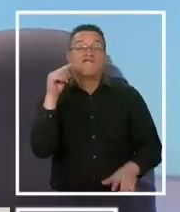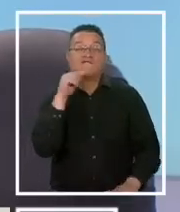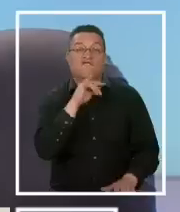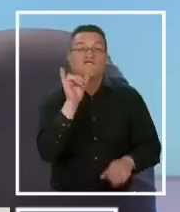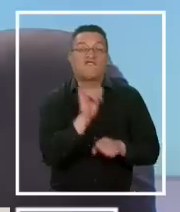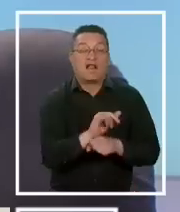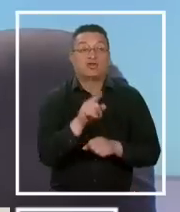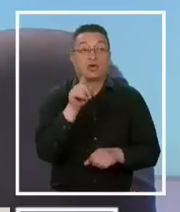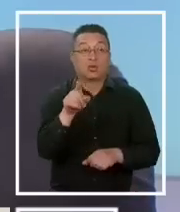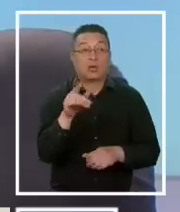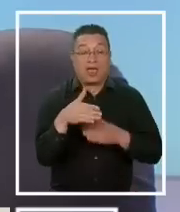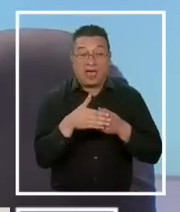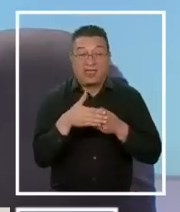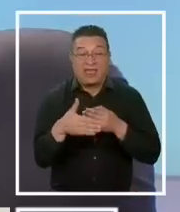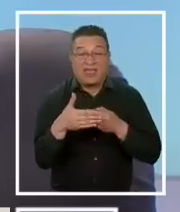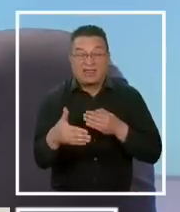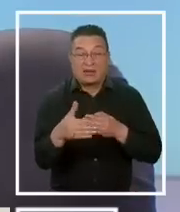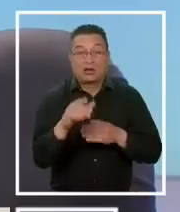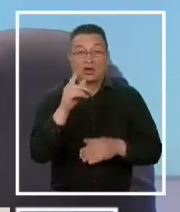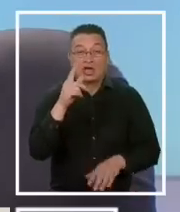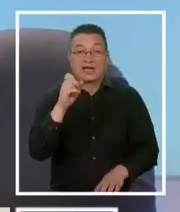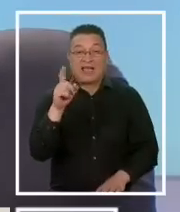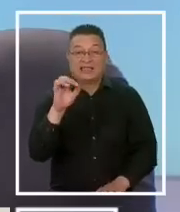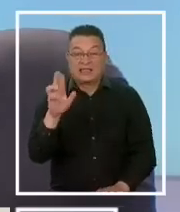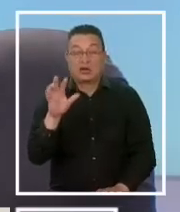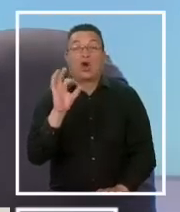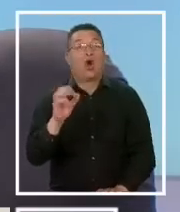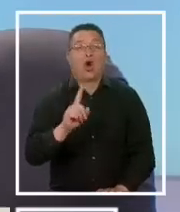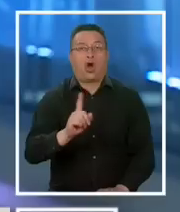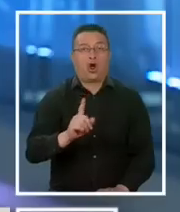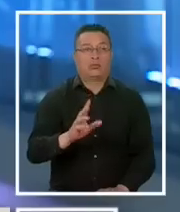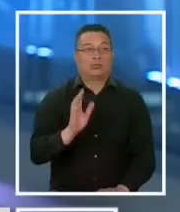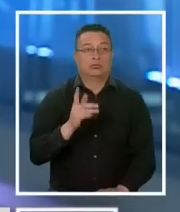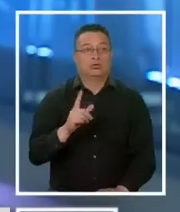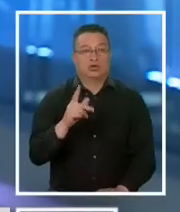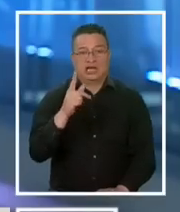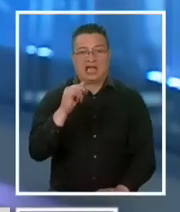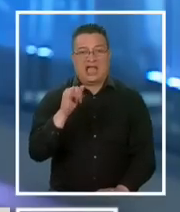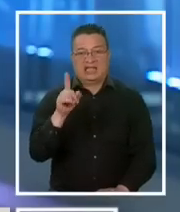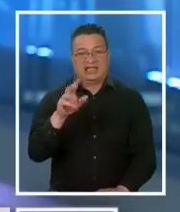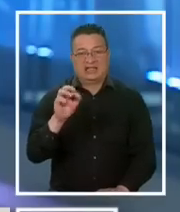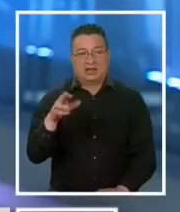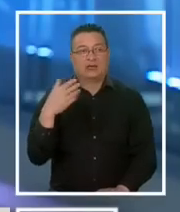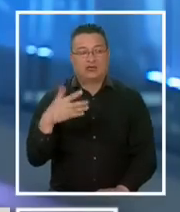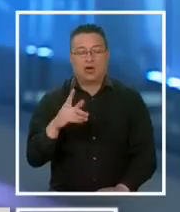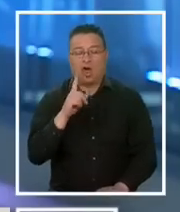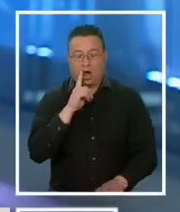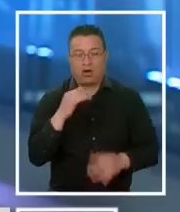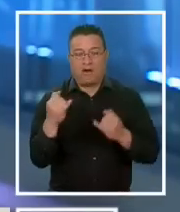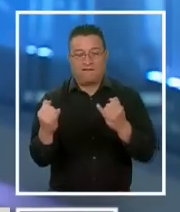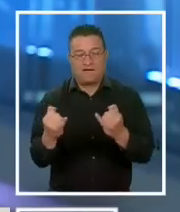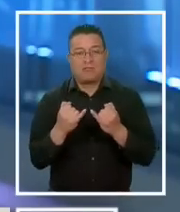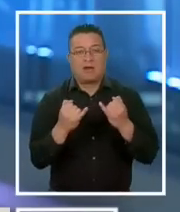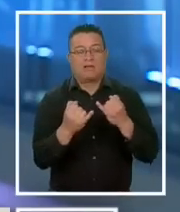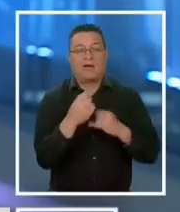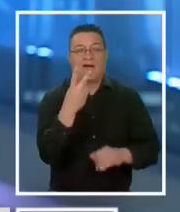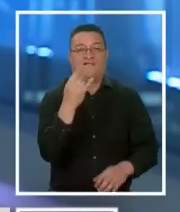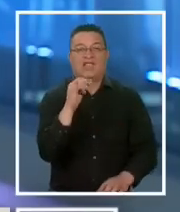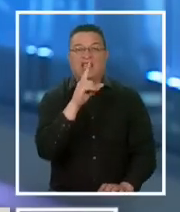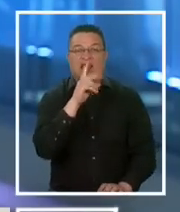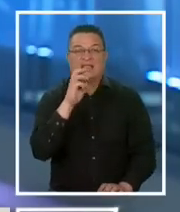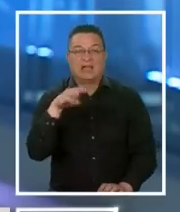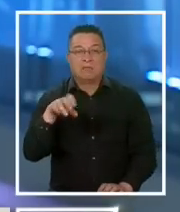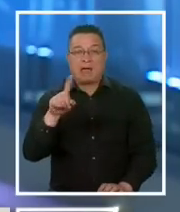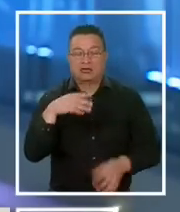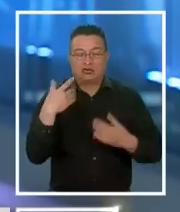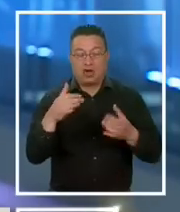usted está atrasado en el caso Kaiser o niega eso no el caso que hay ser un caso que tenemos los informes que las víctimas recibieron